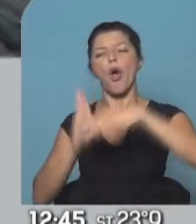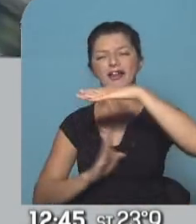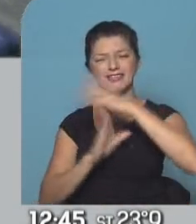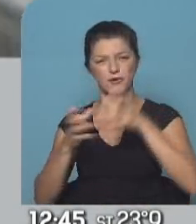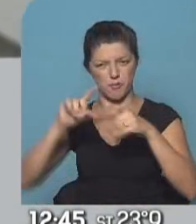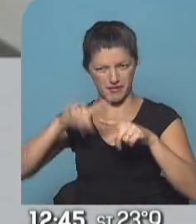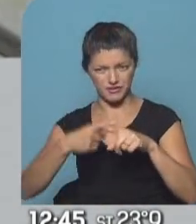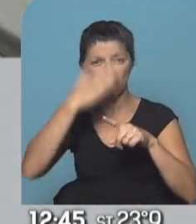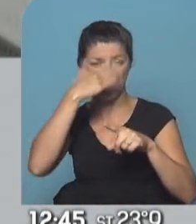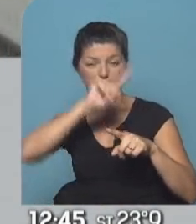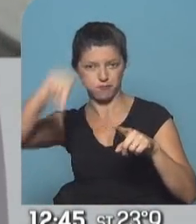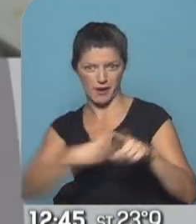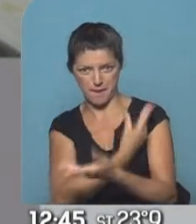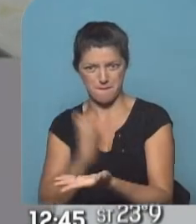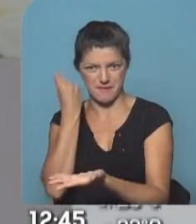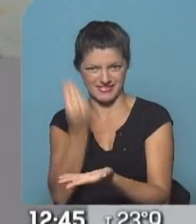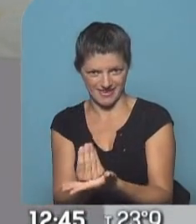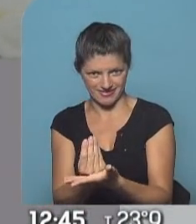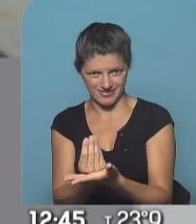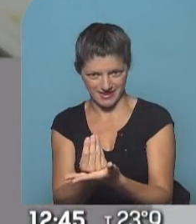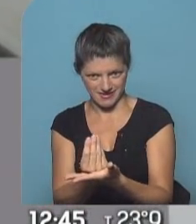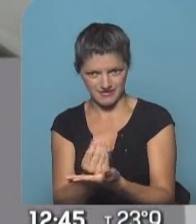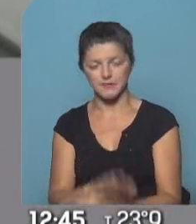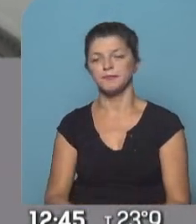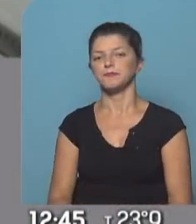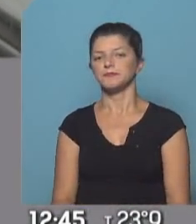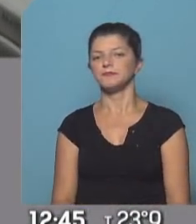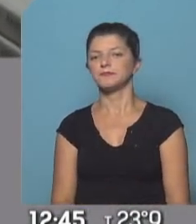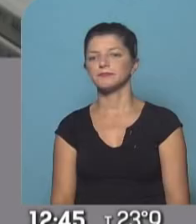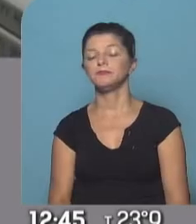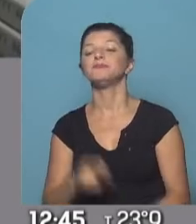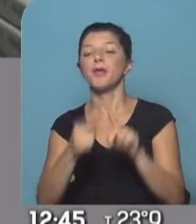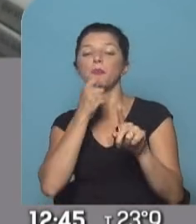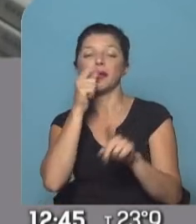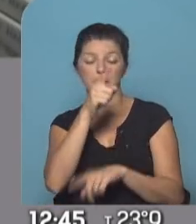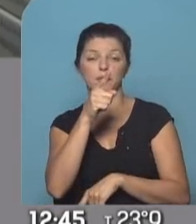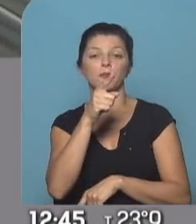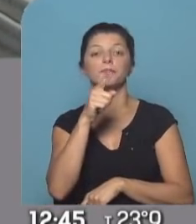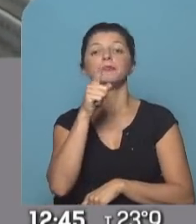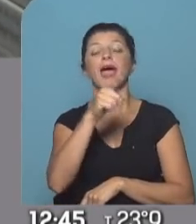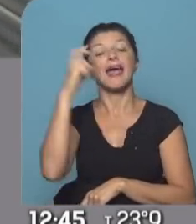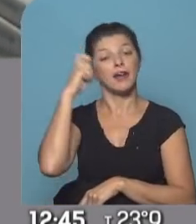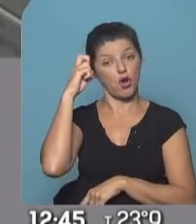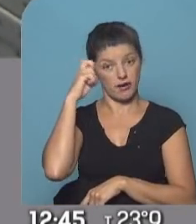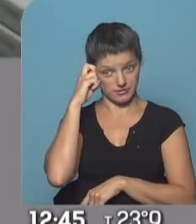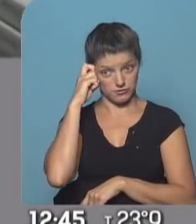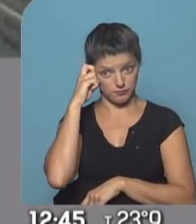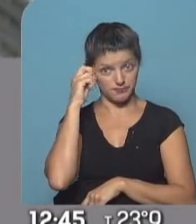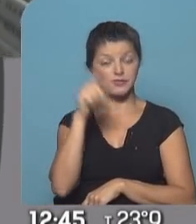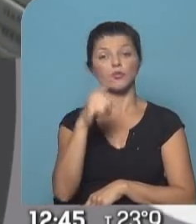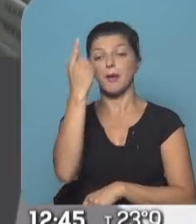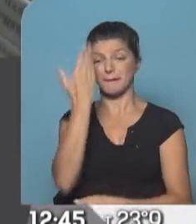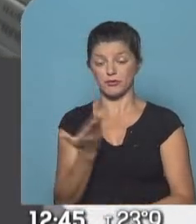estamos hablando, no se puede gobernar sin una casa, o house, como le dicen en Estados Unidos al Capitolio, y sin una casa